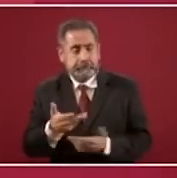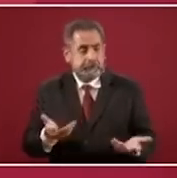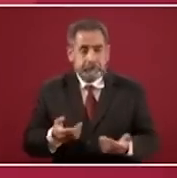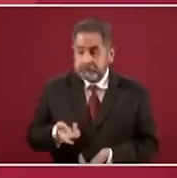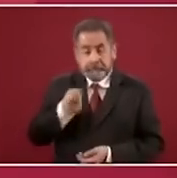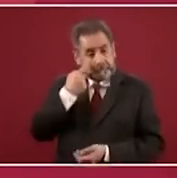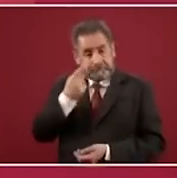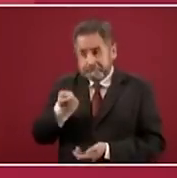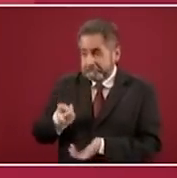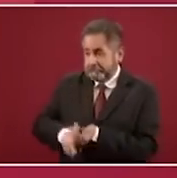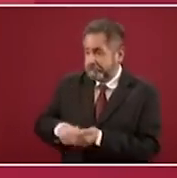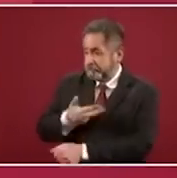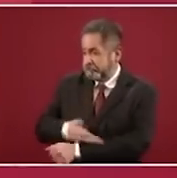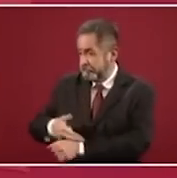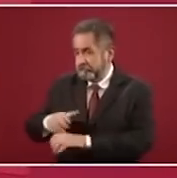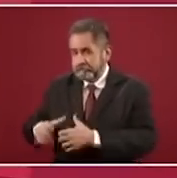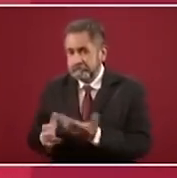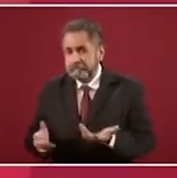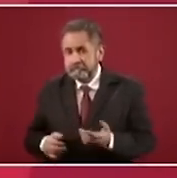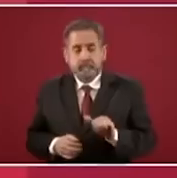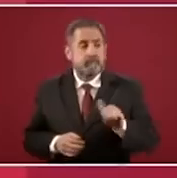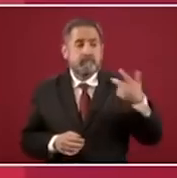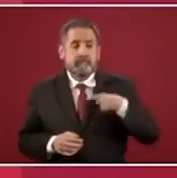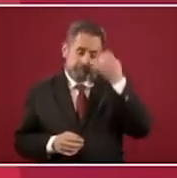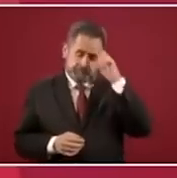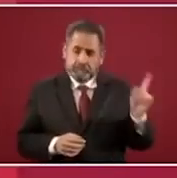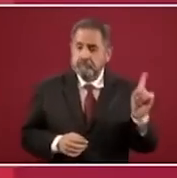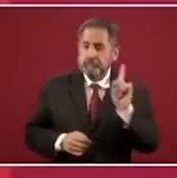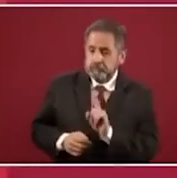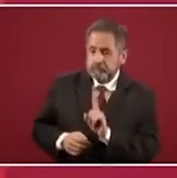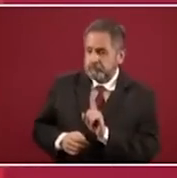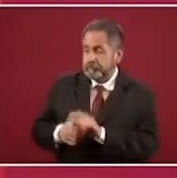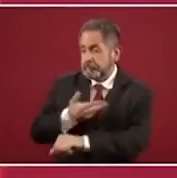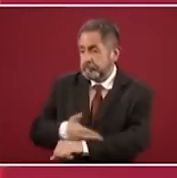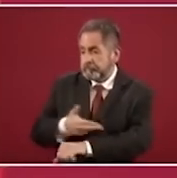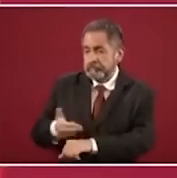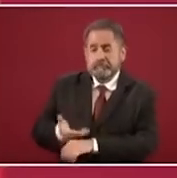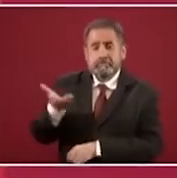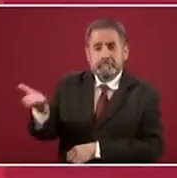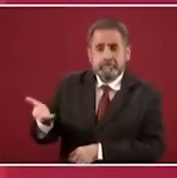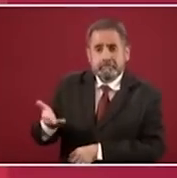interno. Imagínate un ciudadano que hace un trámite,